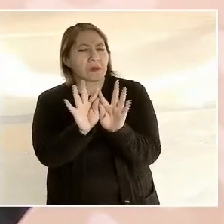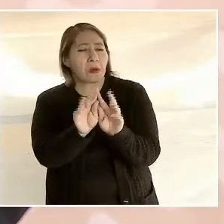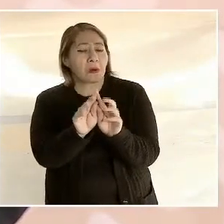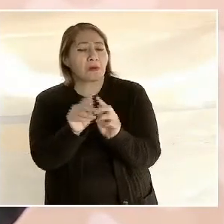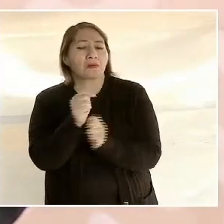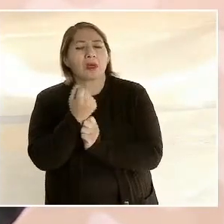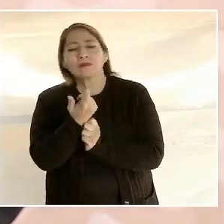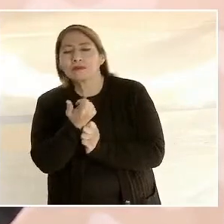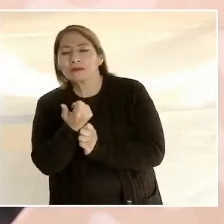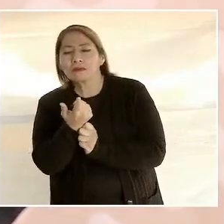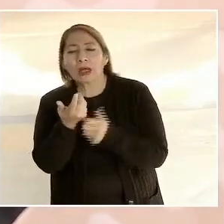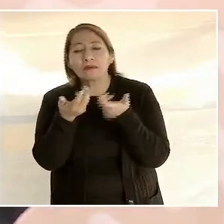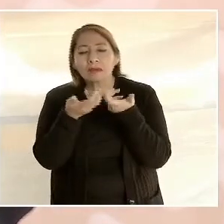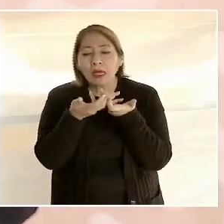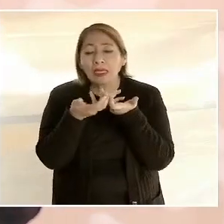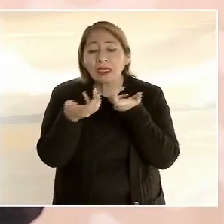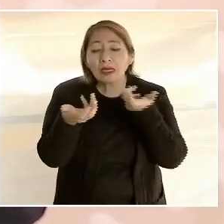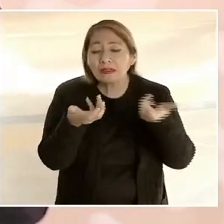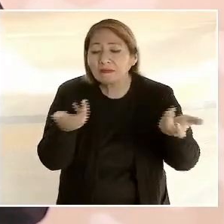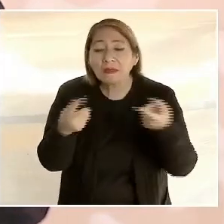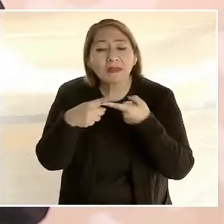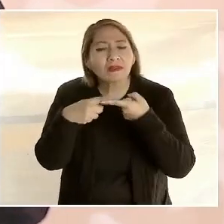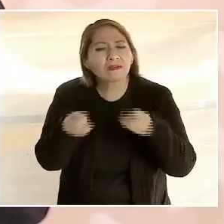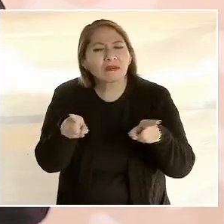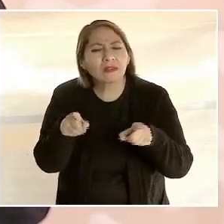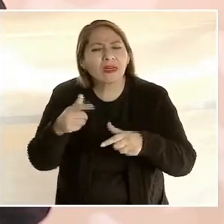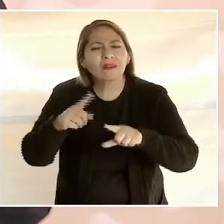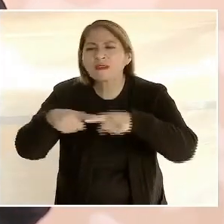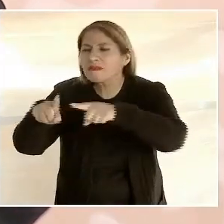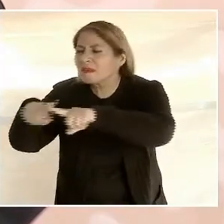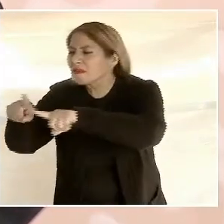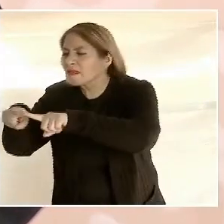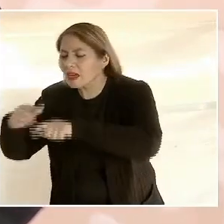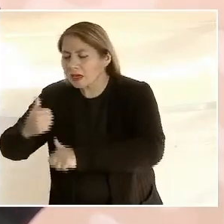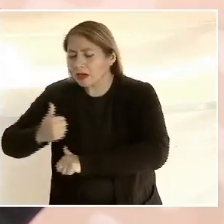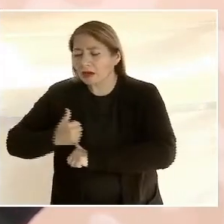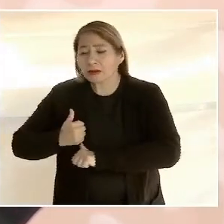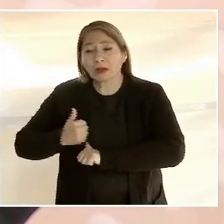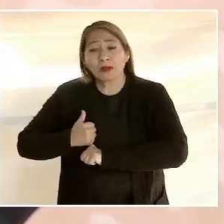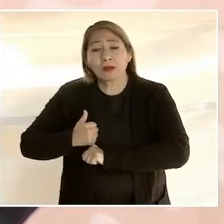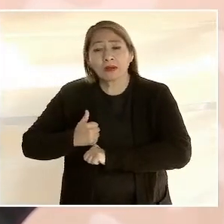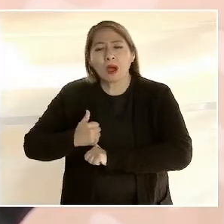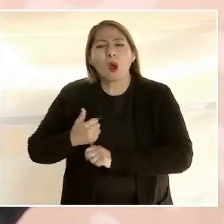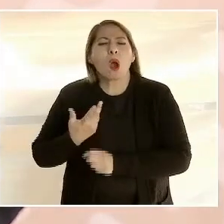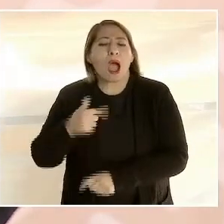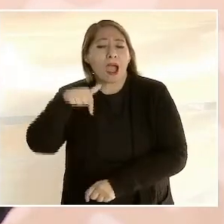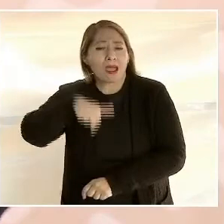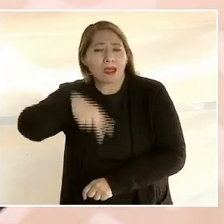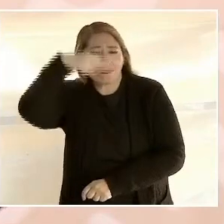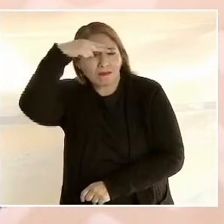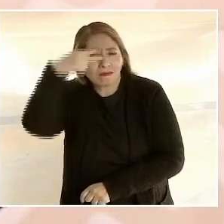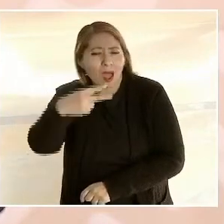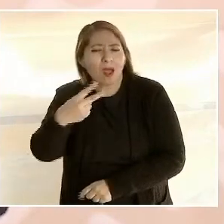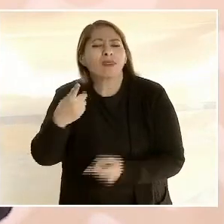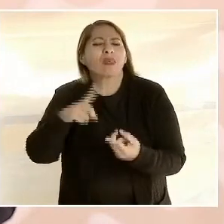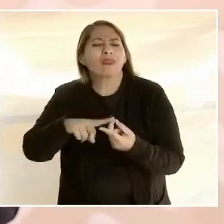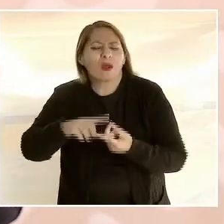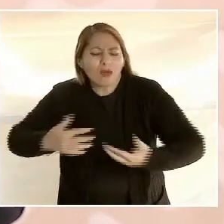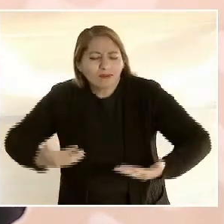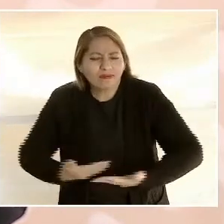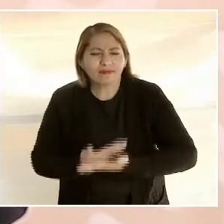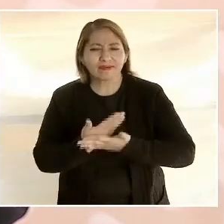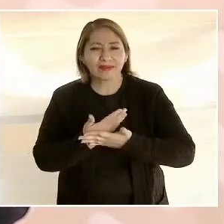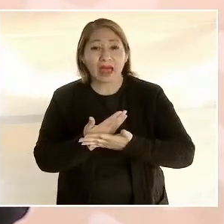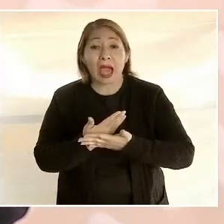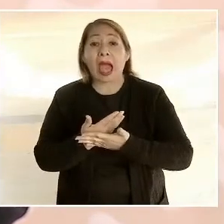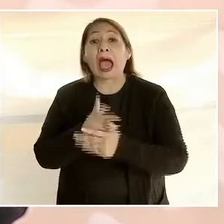diferencia de otros ejércitos, el nuestro surgió para